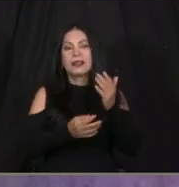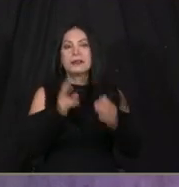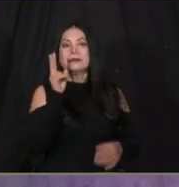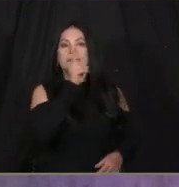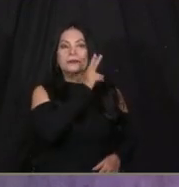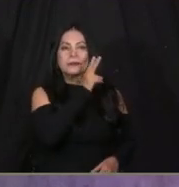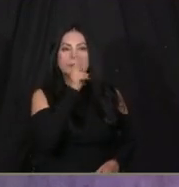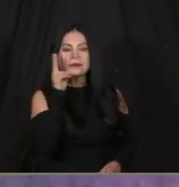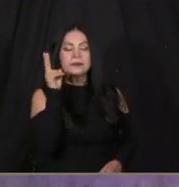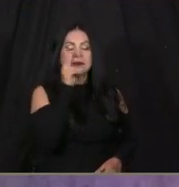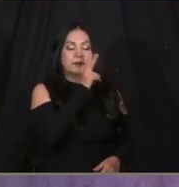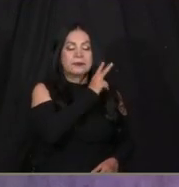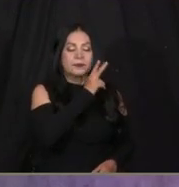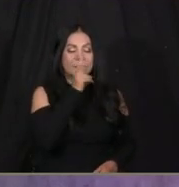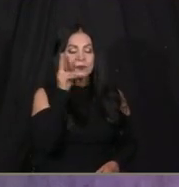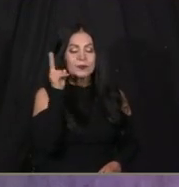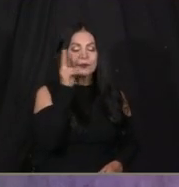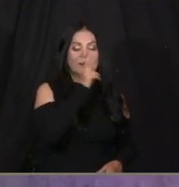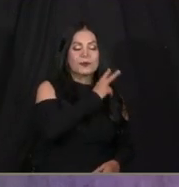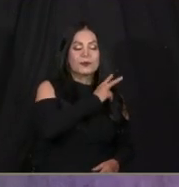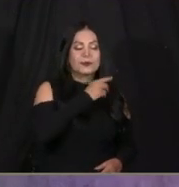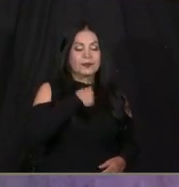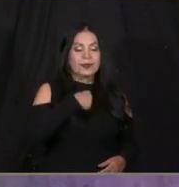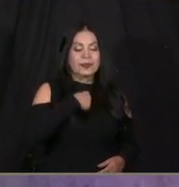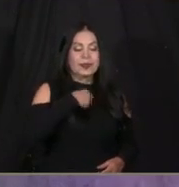se respiran bien porque si inflan el programa Nosotros respiramos con los pulmones